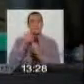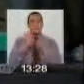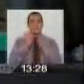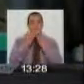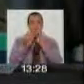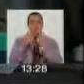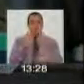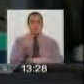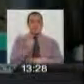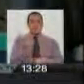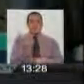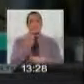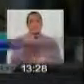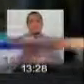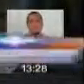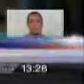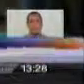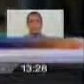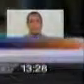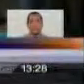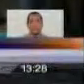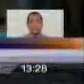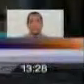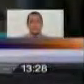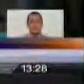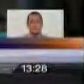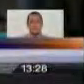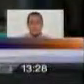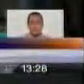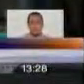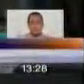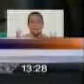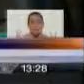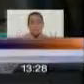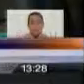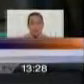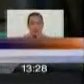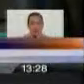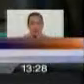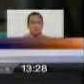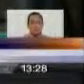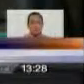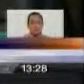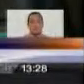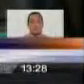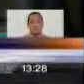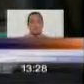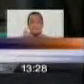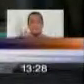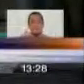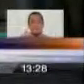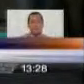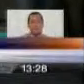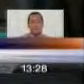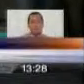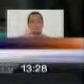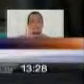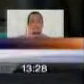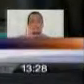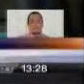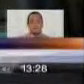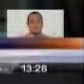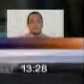público. Es más, esta reunión fue motivo de una